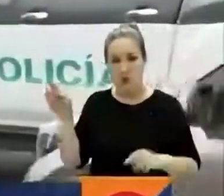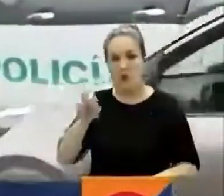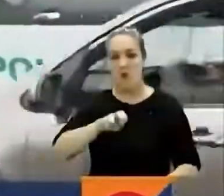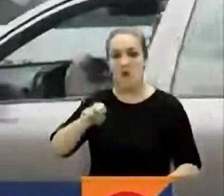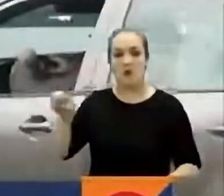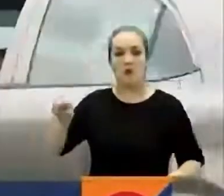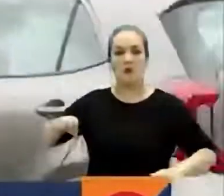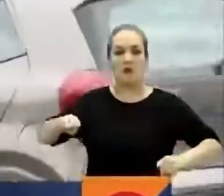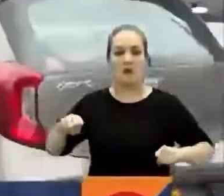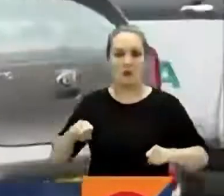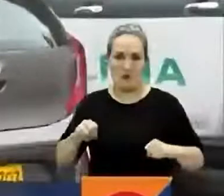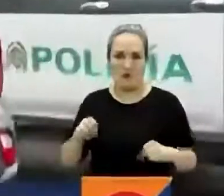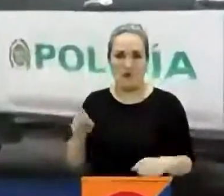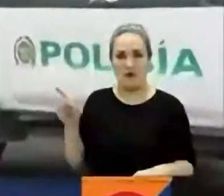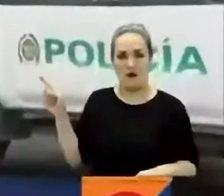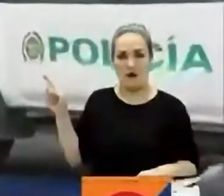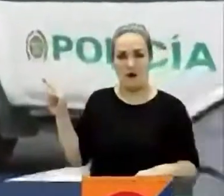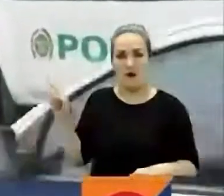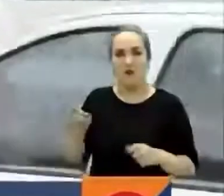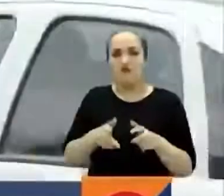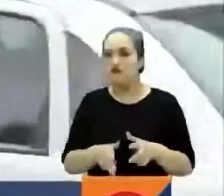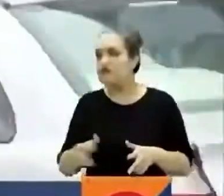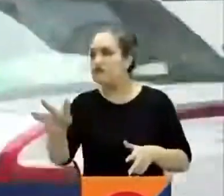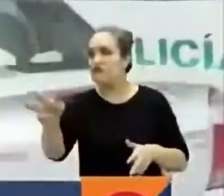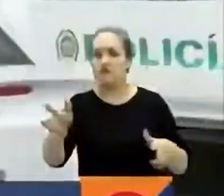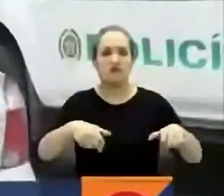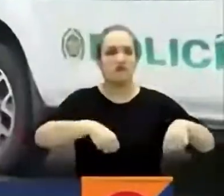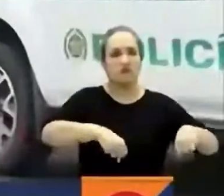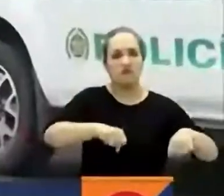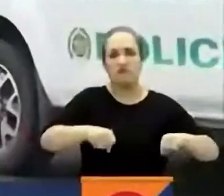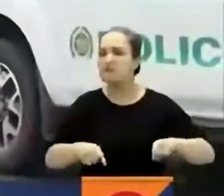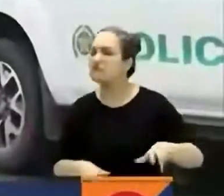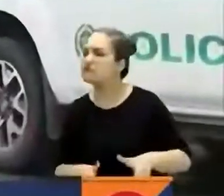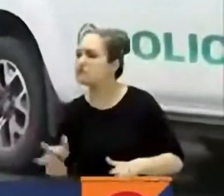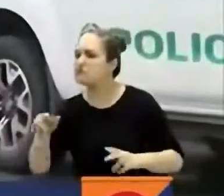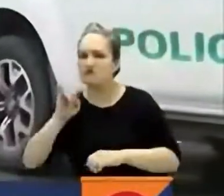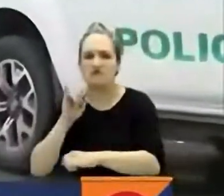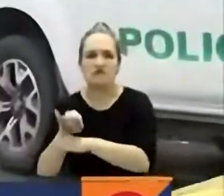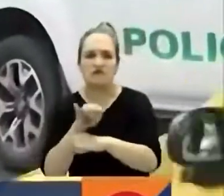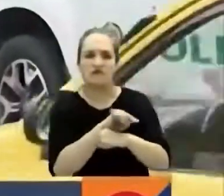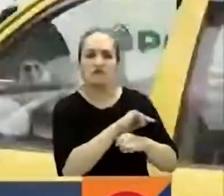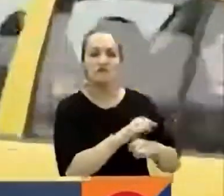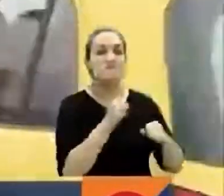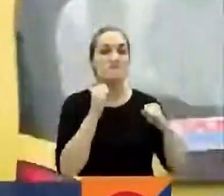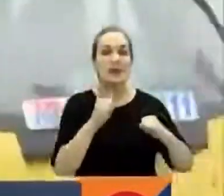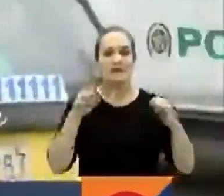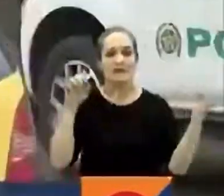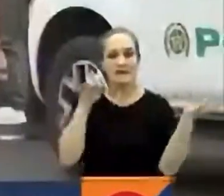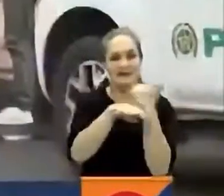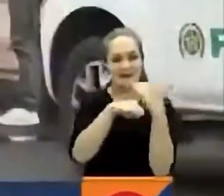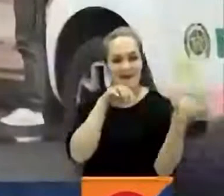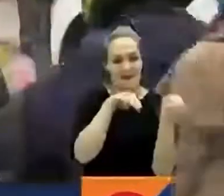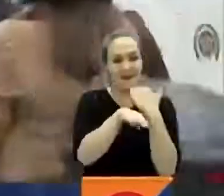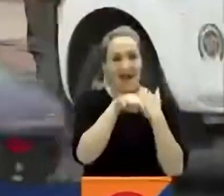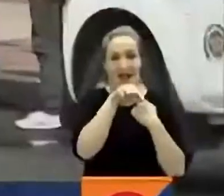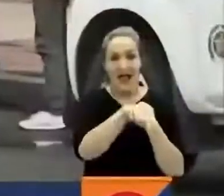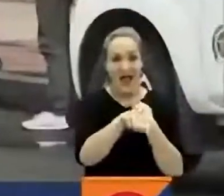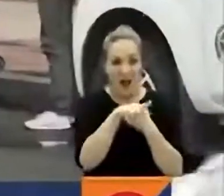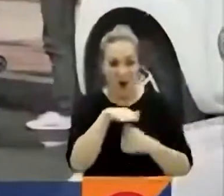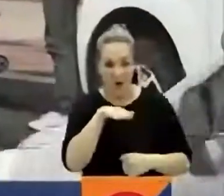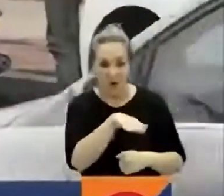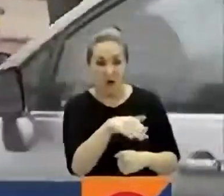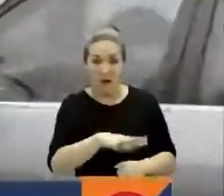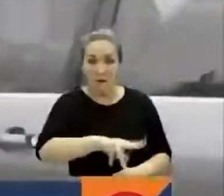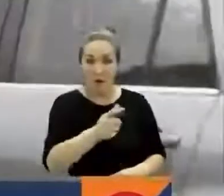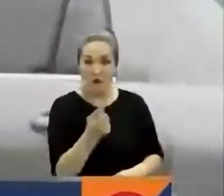la ciudad. Estos operativos son itinerantes, se realizarán en diferentes calles principales, sobre todo en donde se han registrado estos hurtos en los